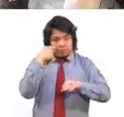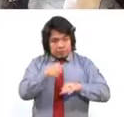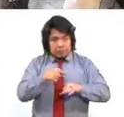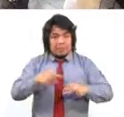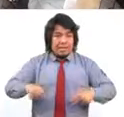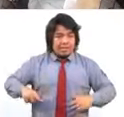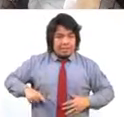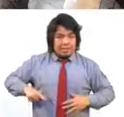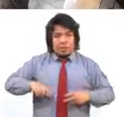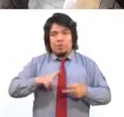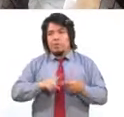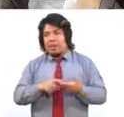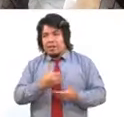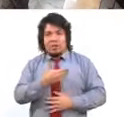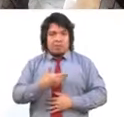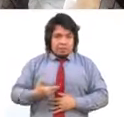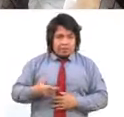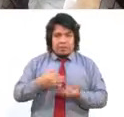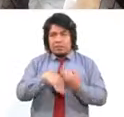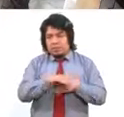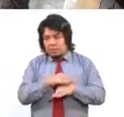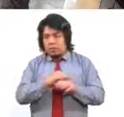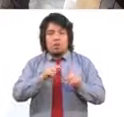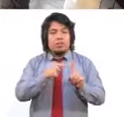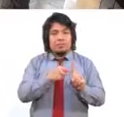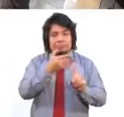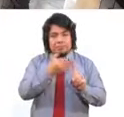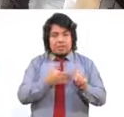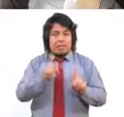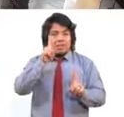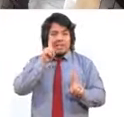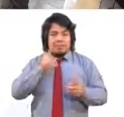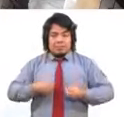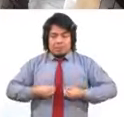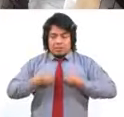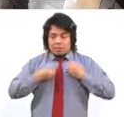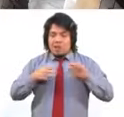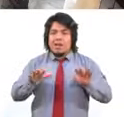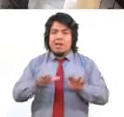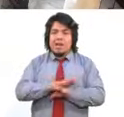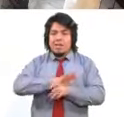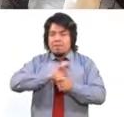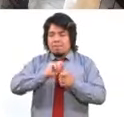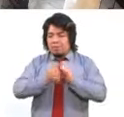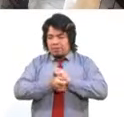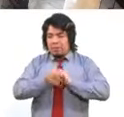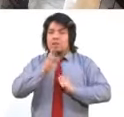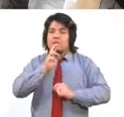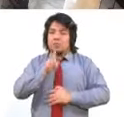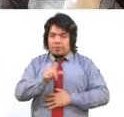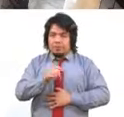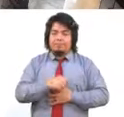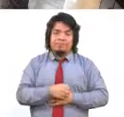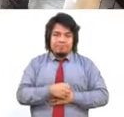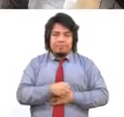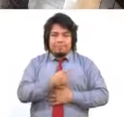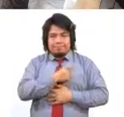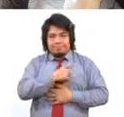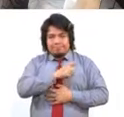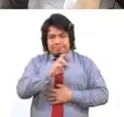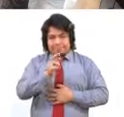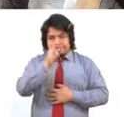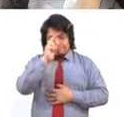público transformen las vidas de las mujeres. No quiero dejar por desapercibido una lucha